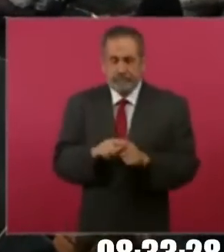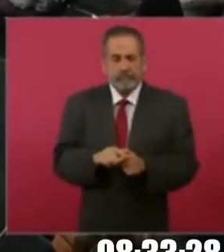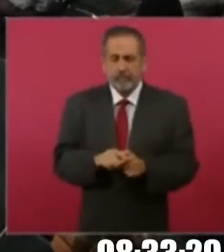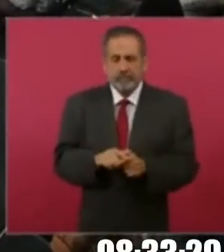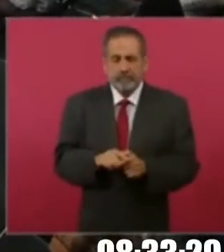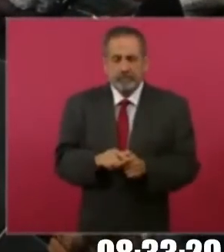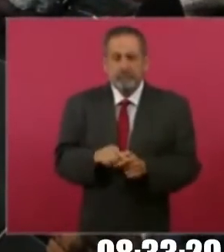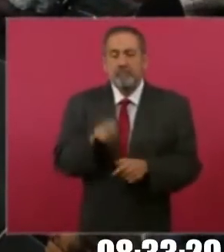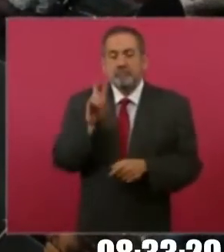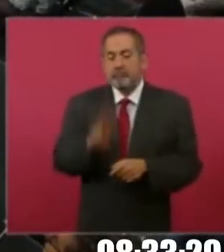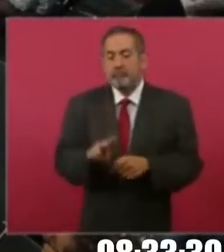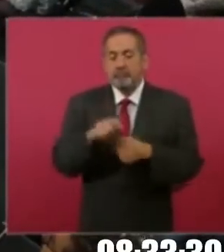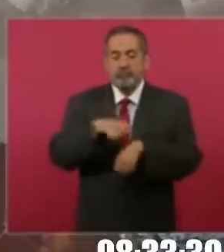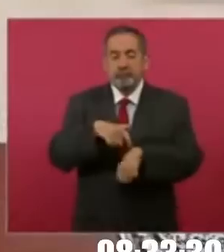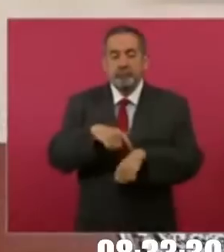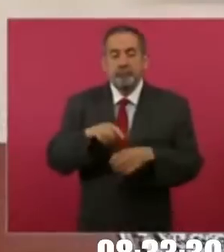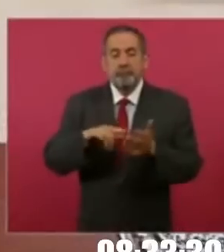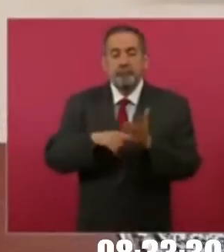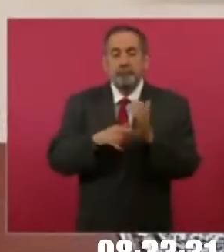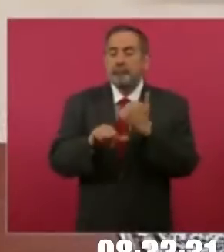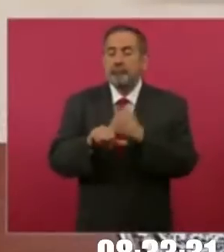si eran las 11